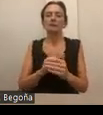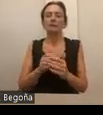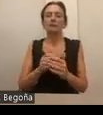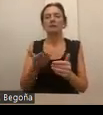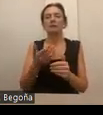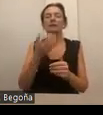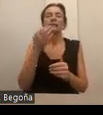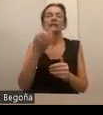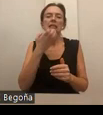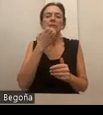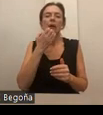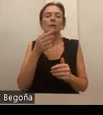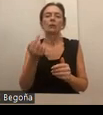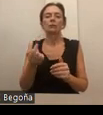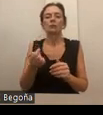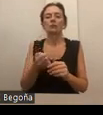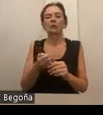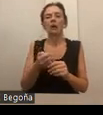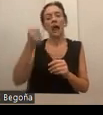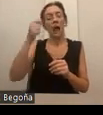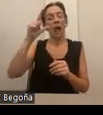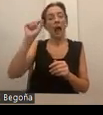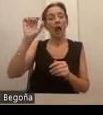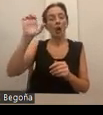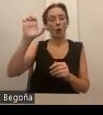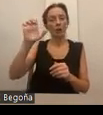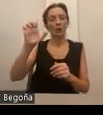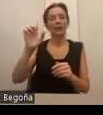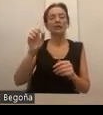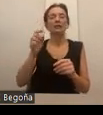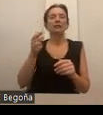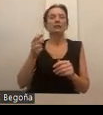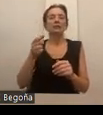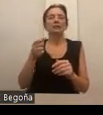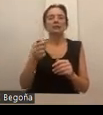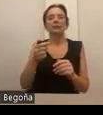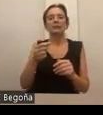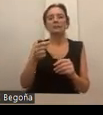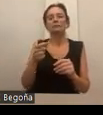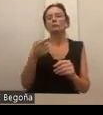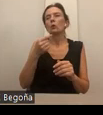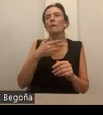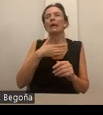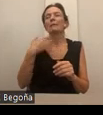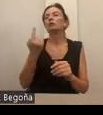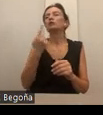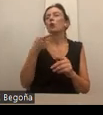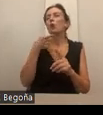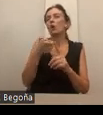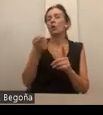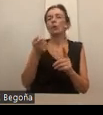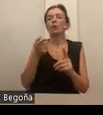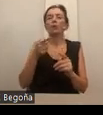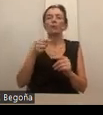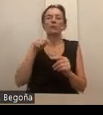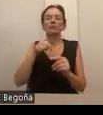basamos la ingesta del aloe vera en su contenido en fibra y pretendemos que simplemente con eso podamos